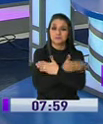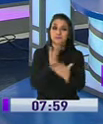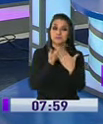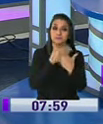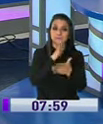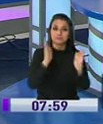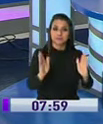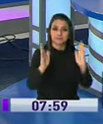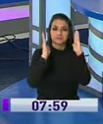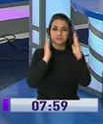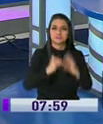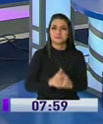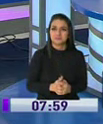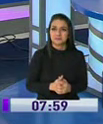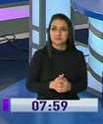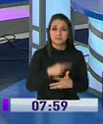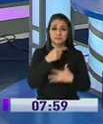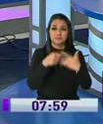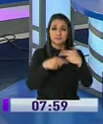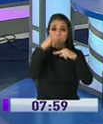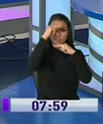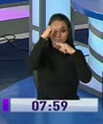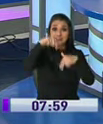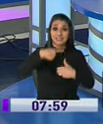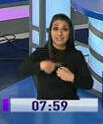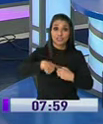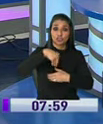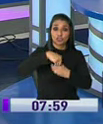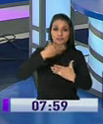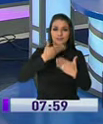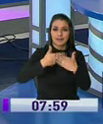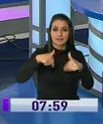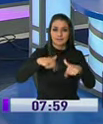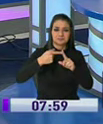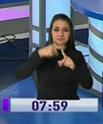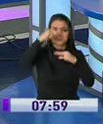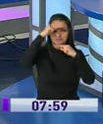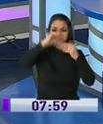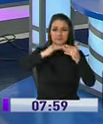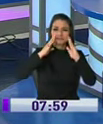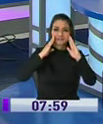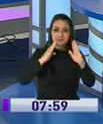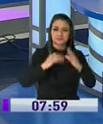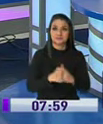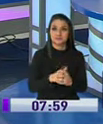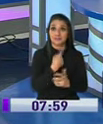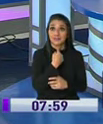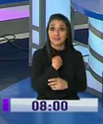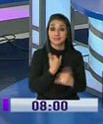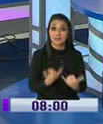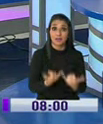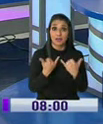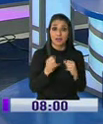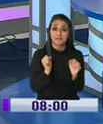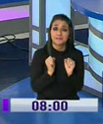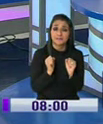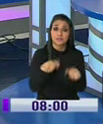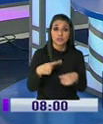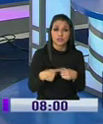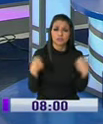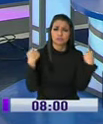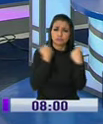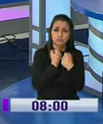sintonía y saber todas las noticias que ocurren aquí en el ámbito local gracias a este, el primer noticiero de la comunidad. Como dijo Vero, hoy día bastante frío, así que abríguese